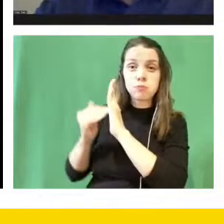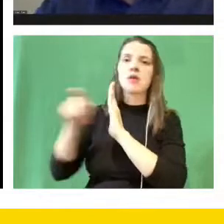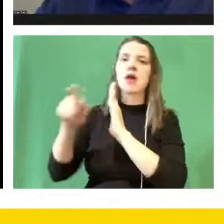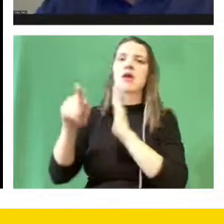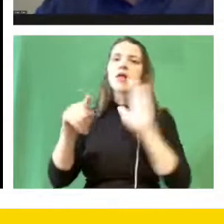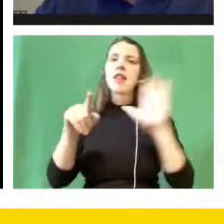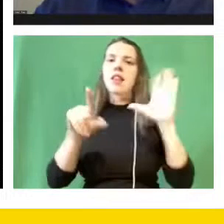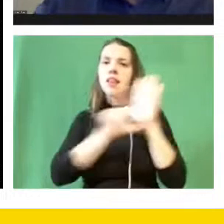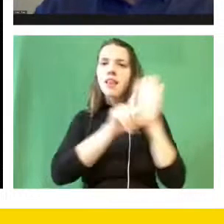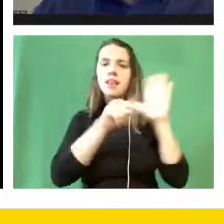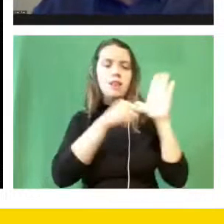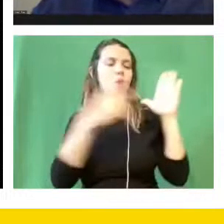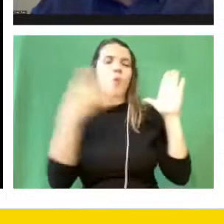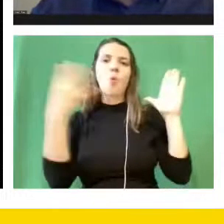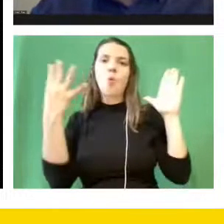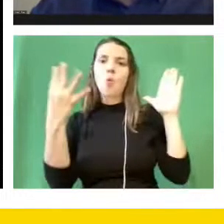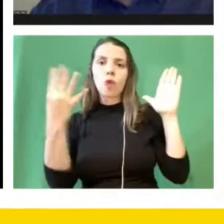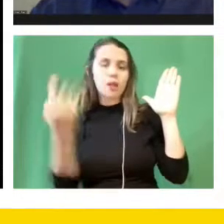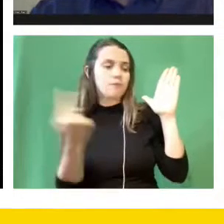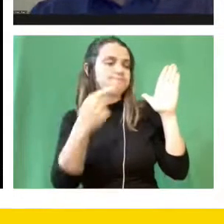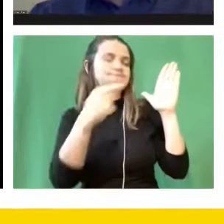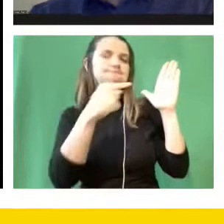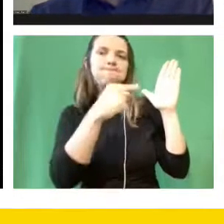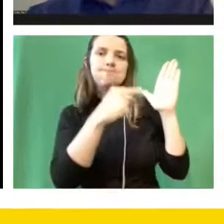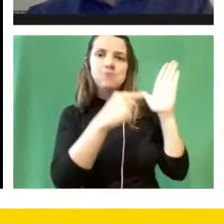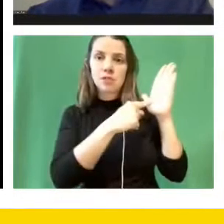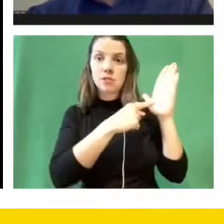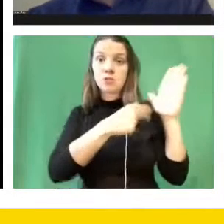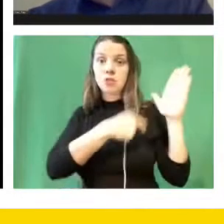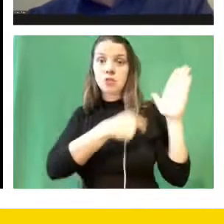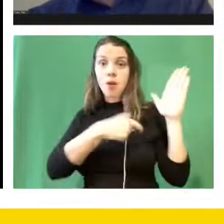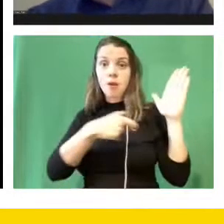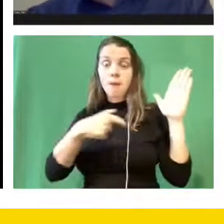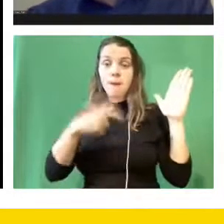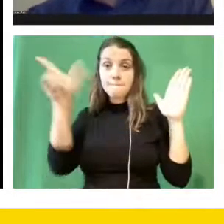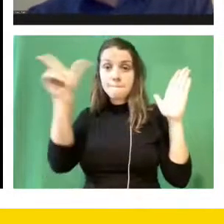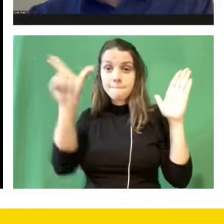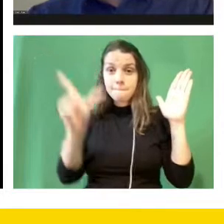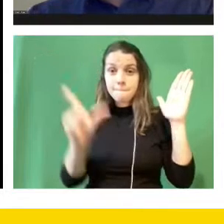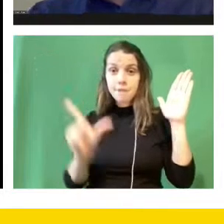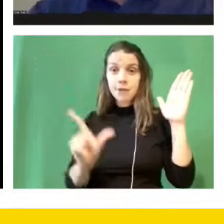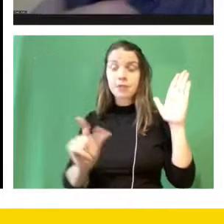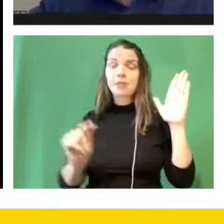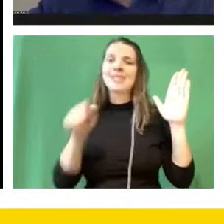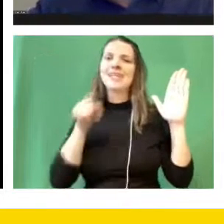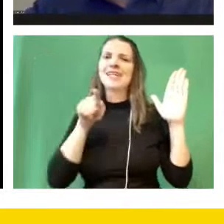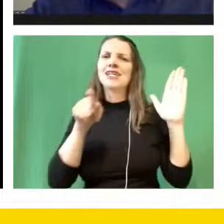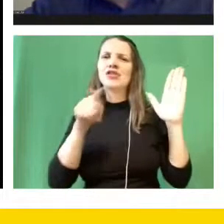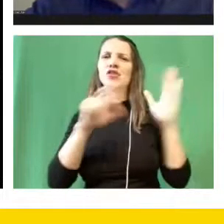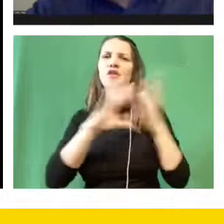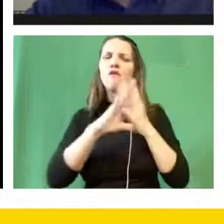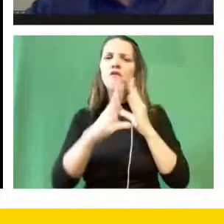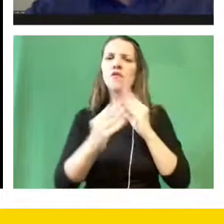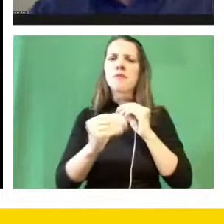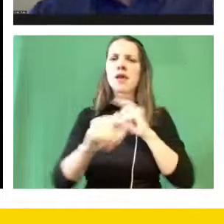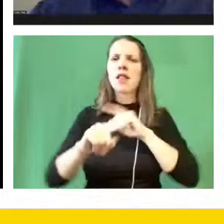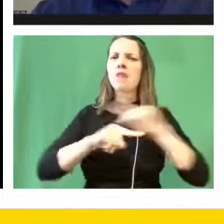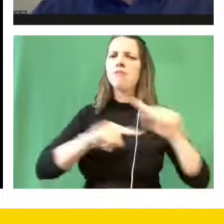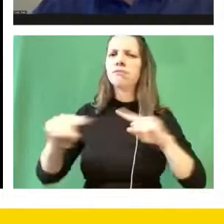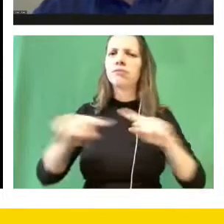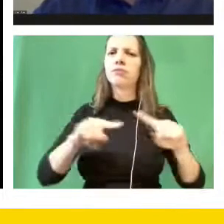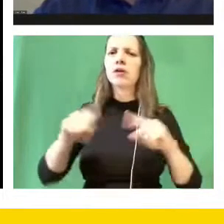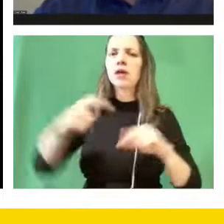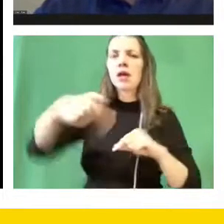los estados deben tener o adoptar sus medidas legislativas y administrativas de tal manera de que reconozcan los derechos